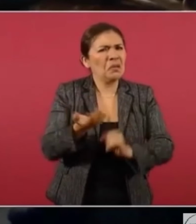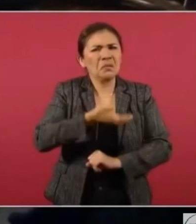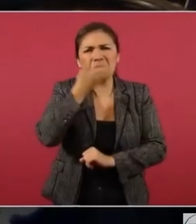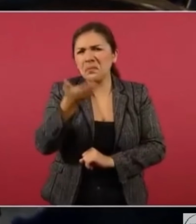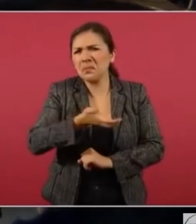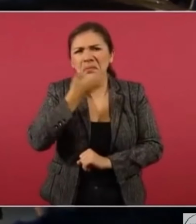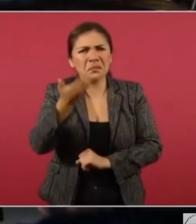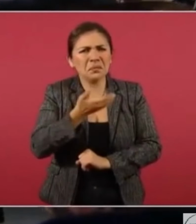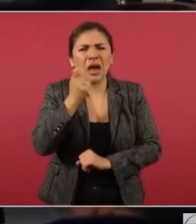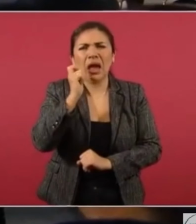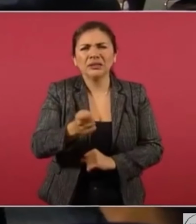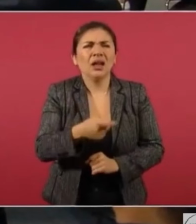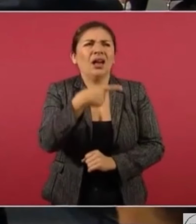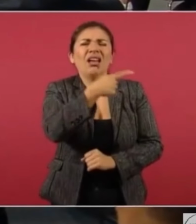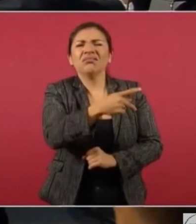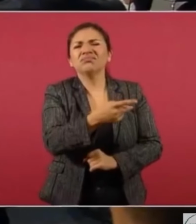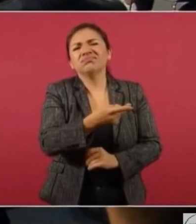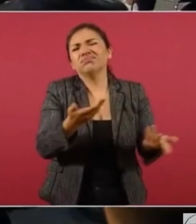el contubernio,